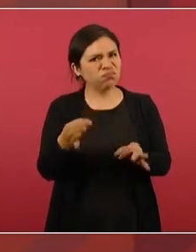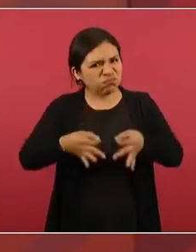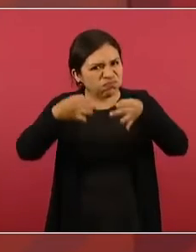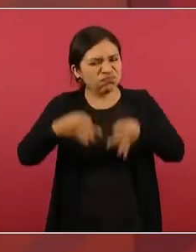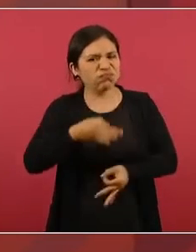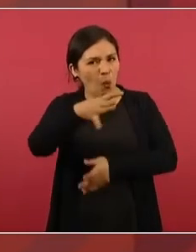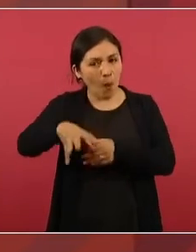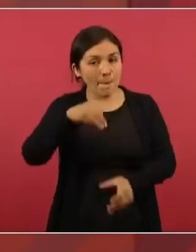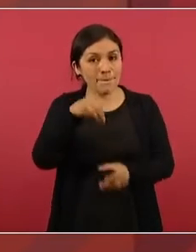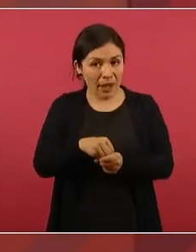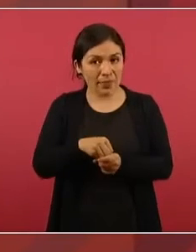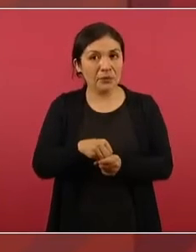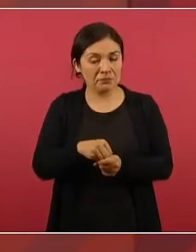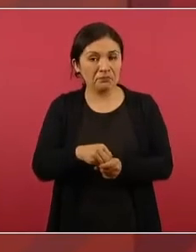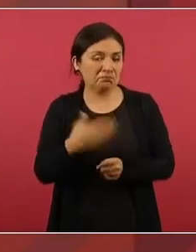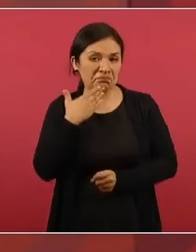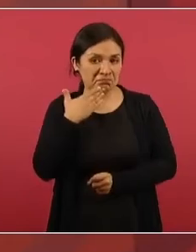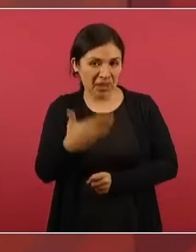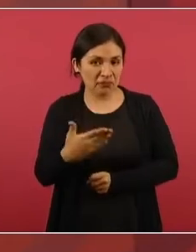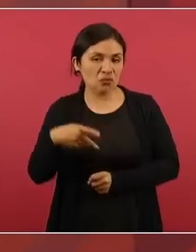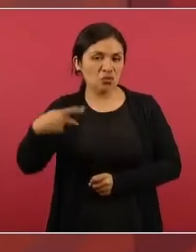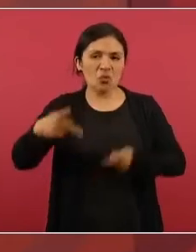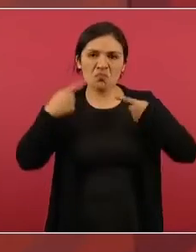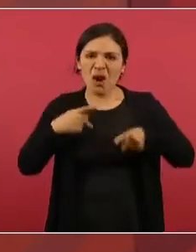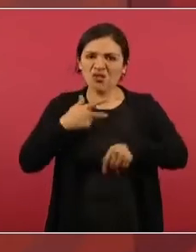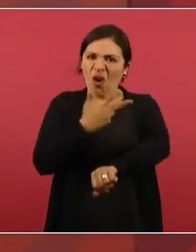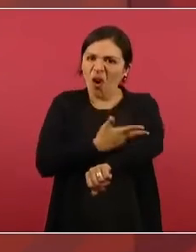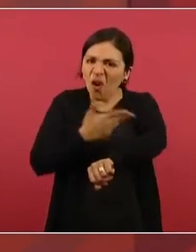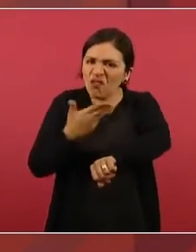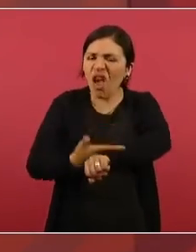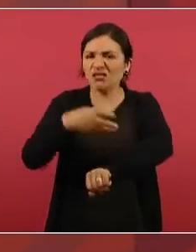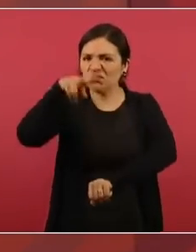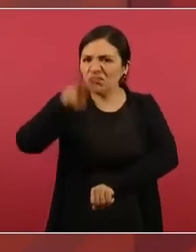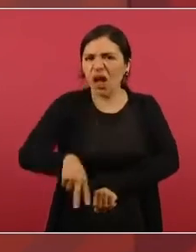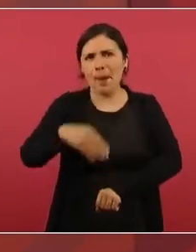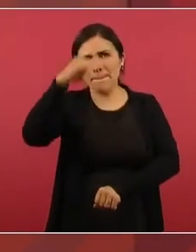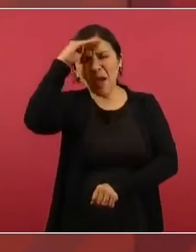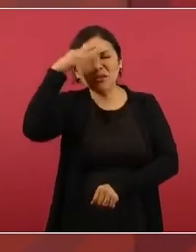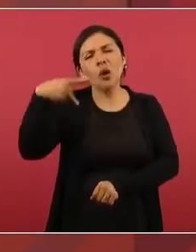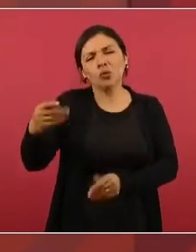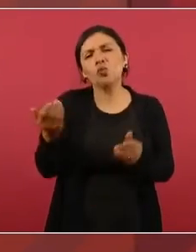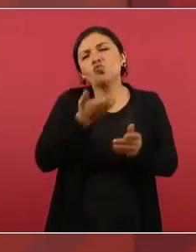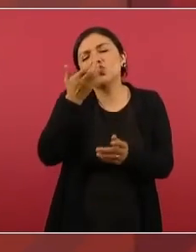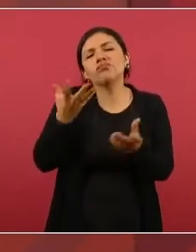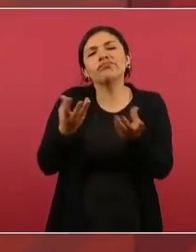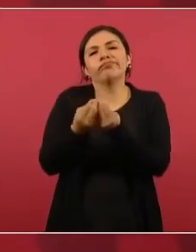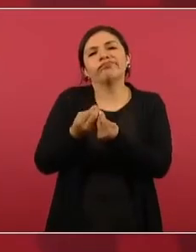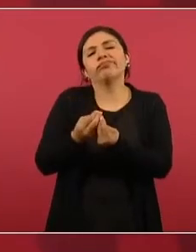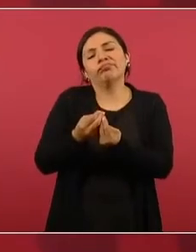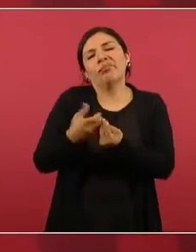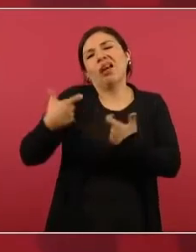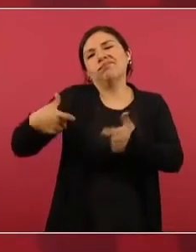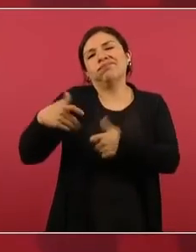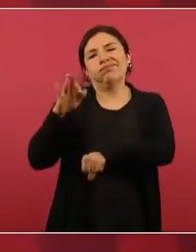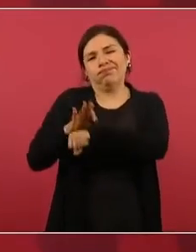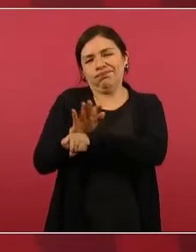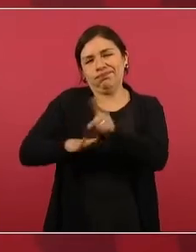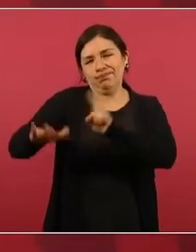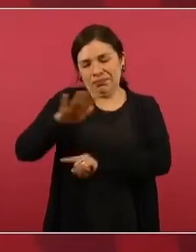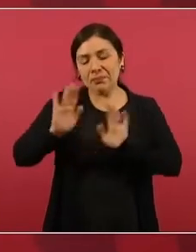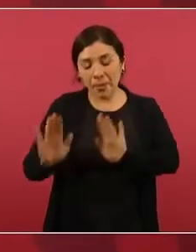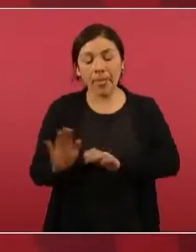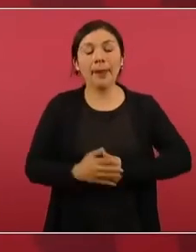íntegro en su persona, con un pensamiento conservador. Bueno,